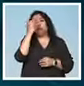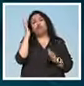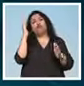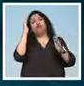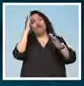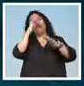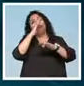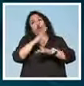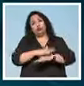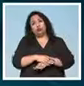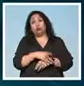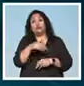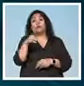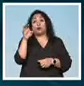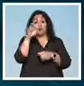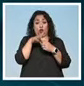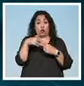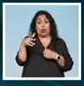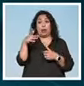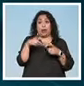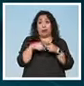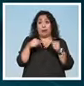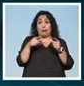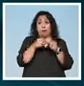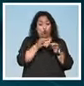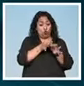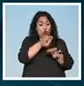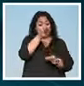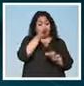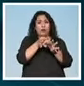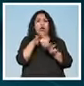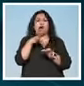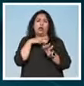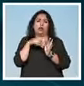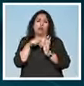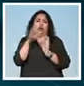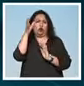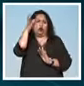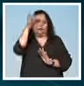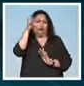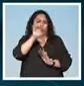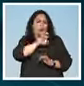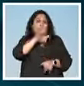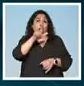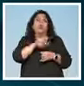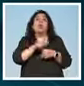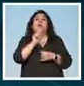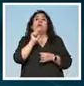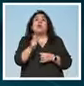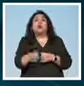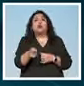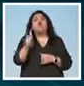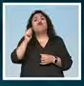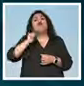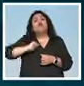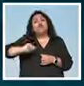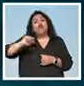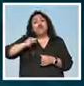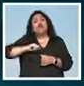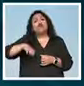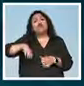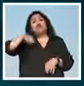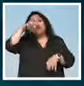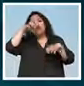pacífico. Para la cultura japonesa, los bambúes tienen un significado especial. Representan la longevidad y la